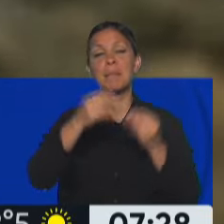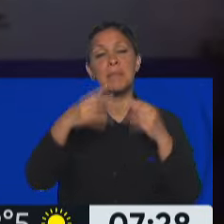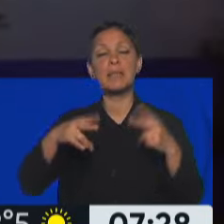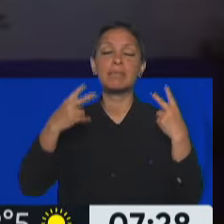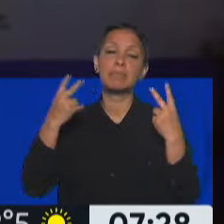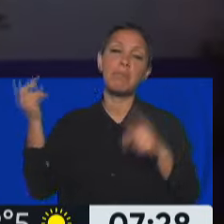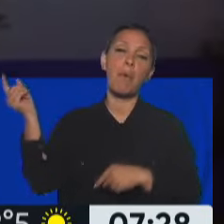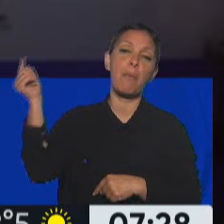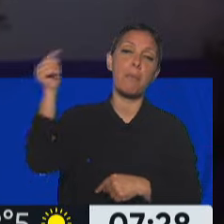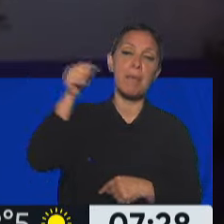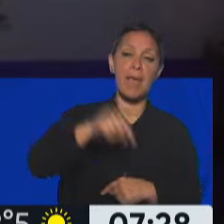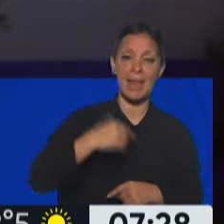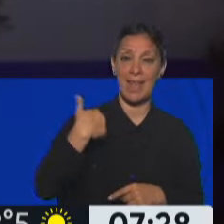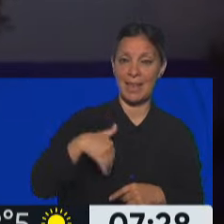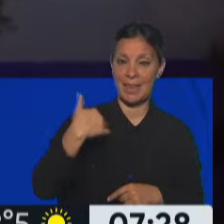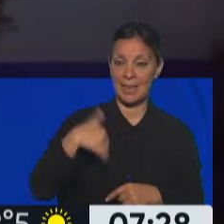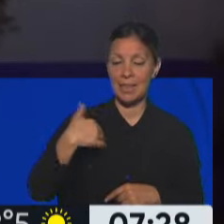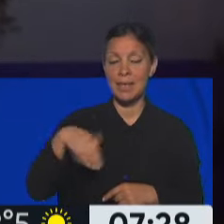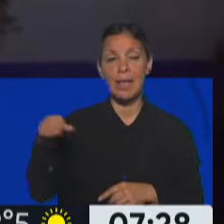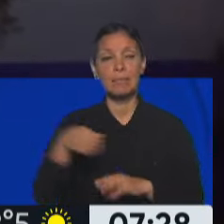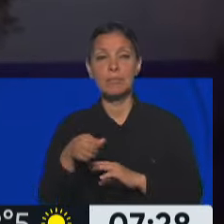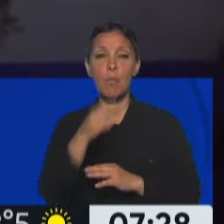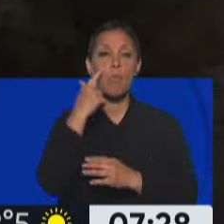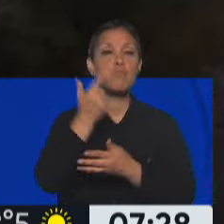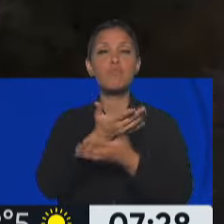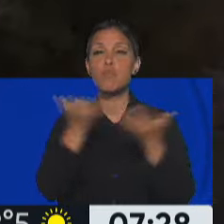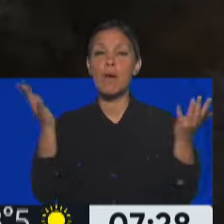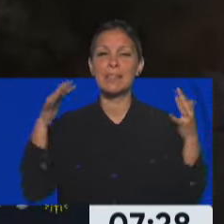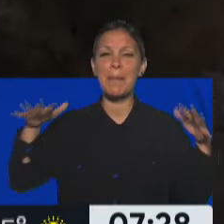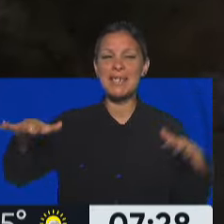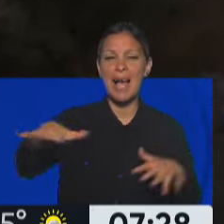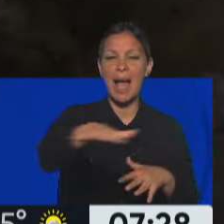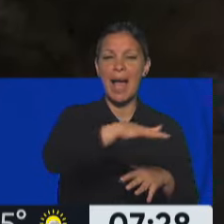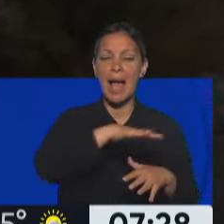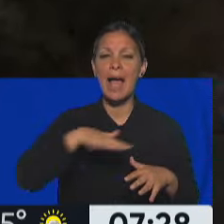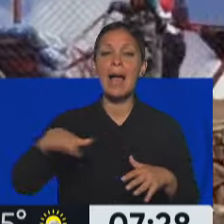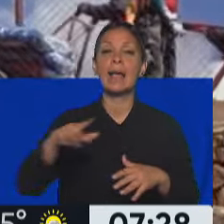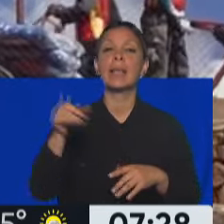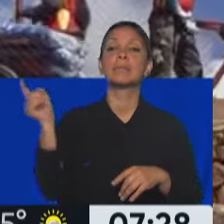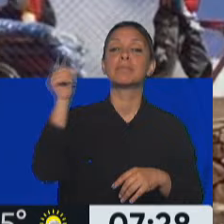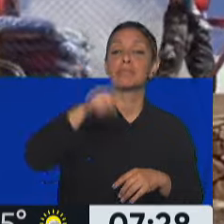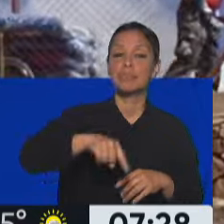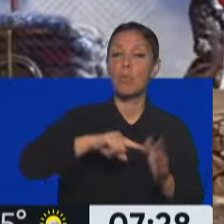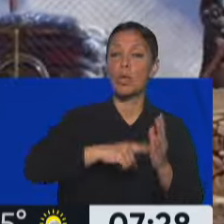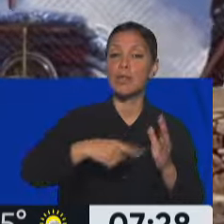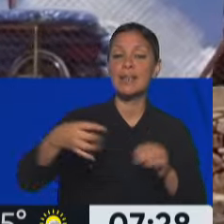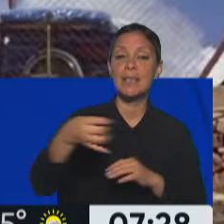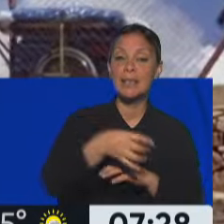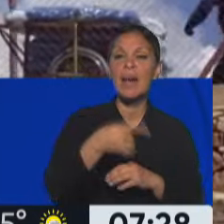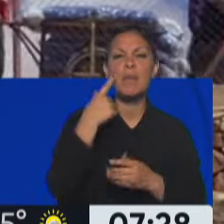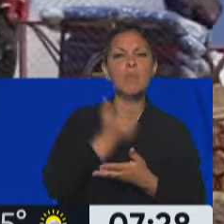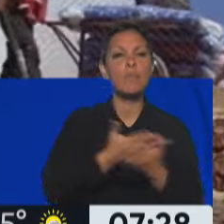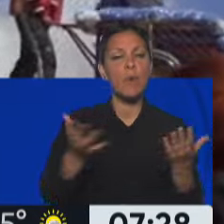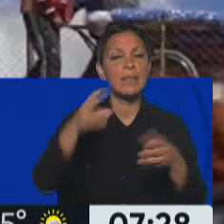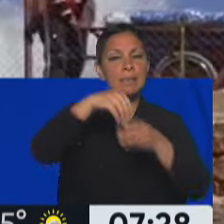venida a la Argentina atravesando bellísimos paisajes en tren, la llegada a Buenos Aires, donde son explotadas en industrias textiles, hasta que se pudieron organizar en